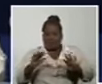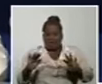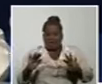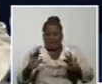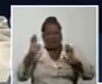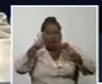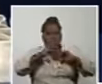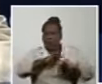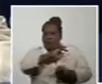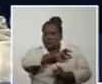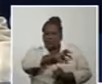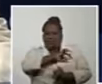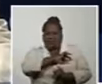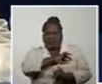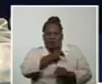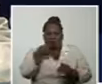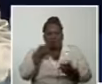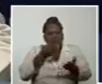seguí